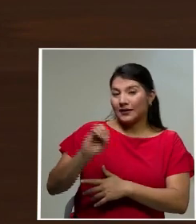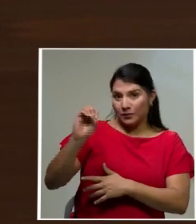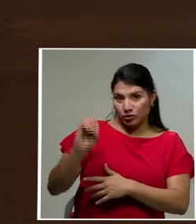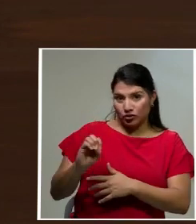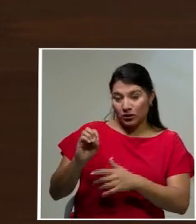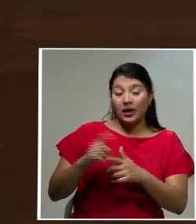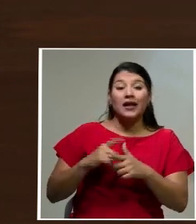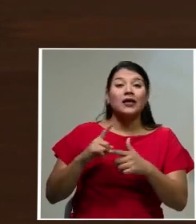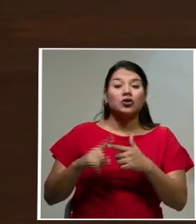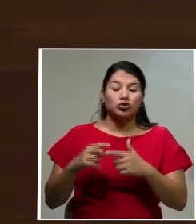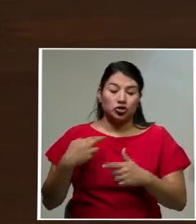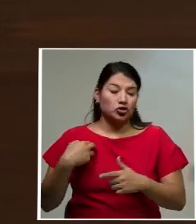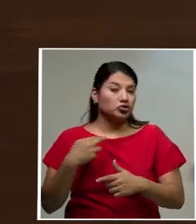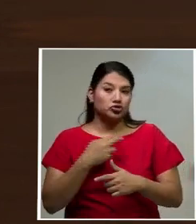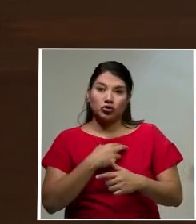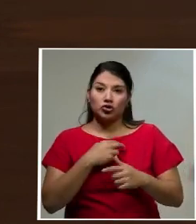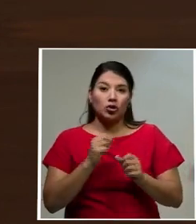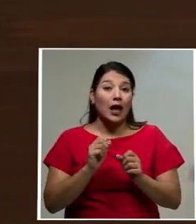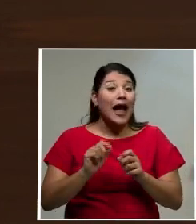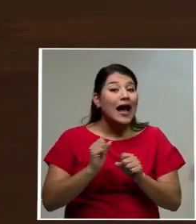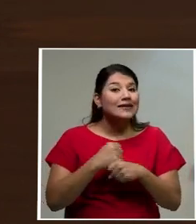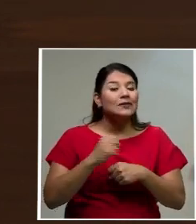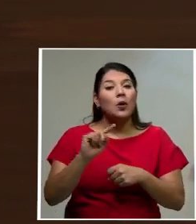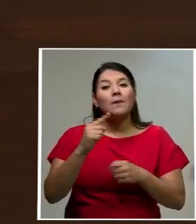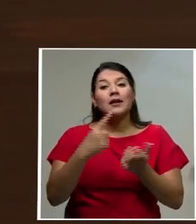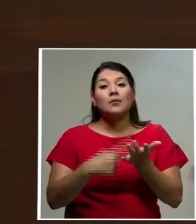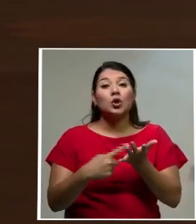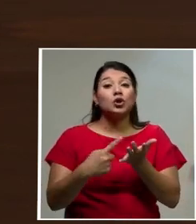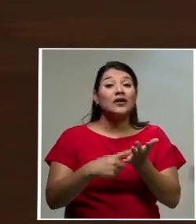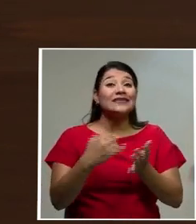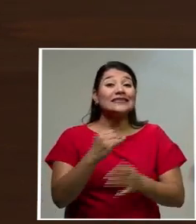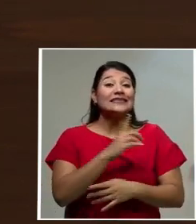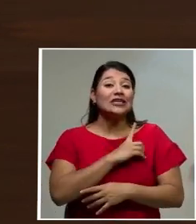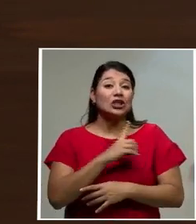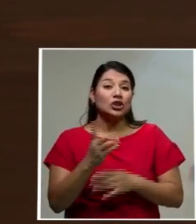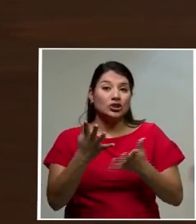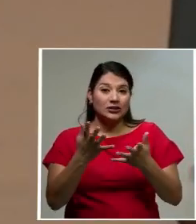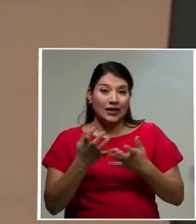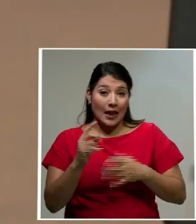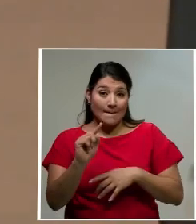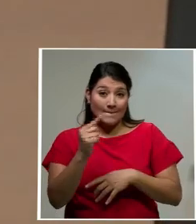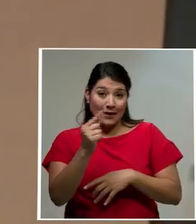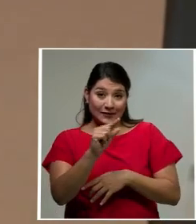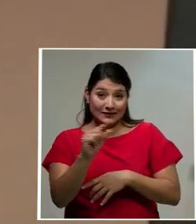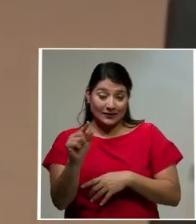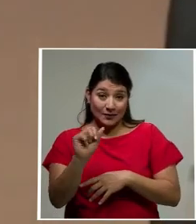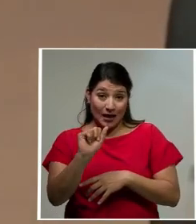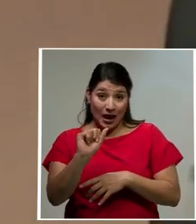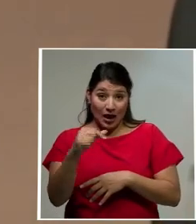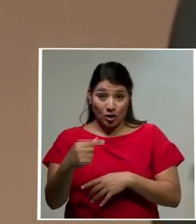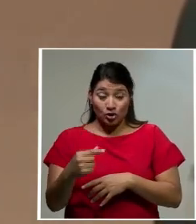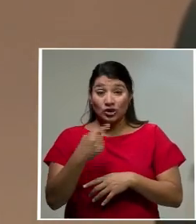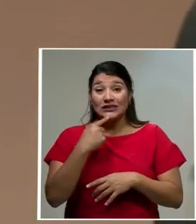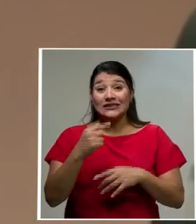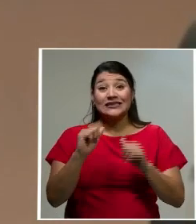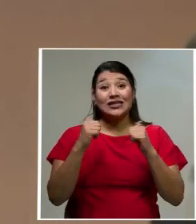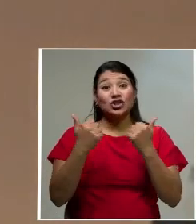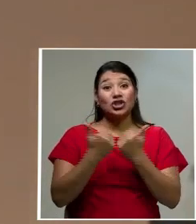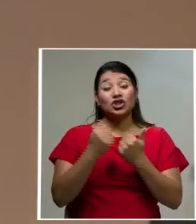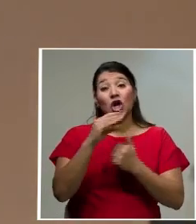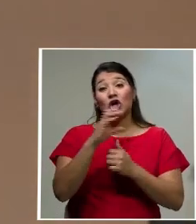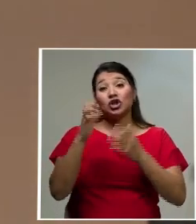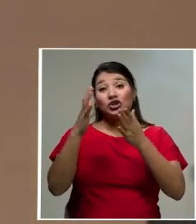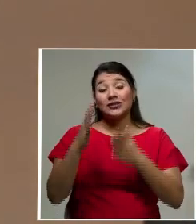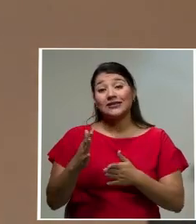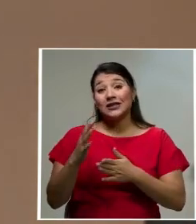entonces le daríamos el primer debate, si Dios quiere, en la primera semana de agosto. Desde la Asociación Costarricense de Vapeadores